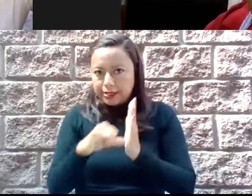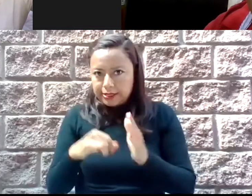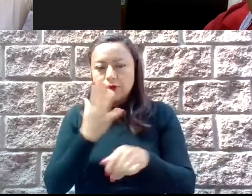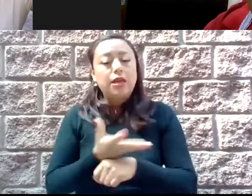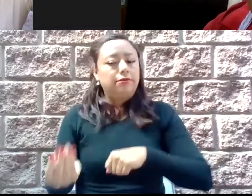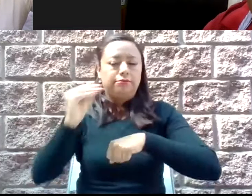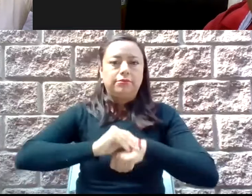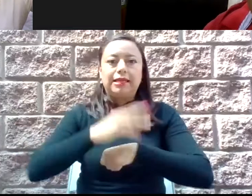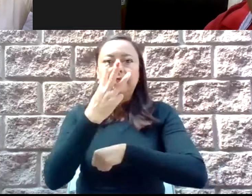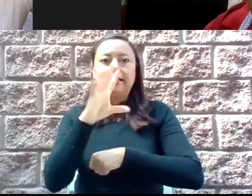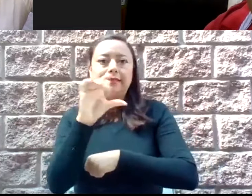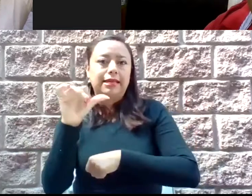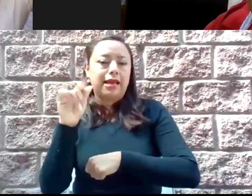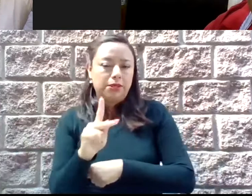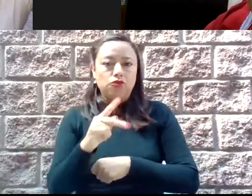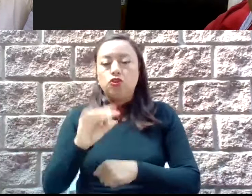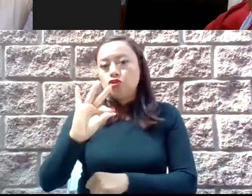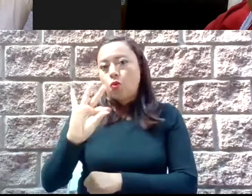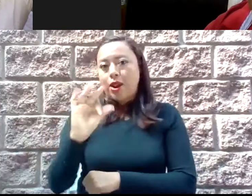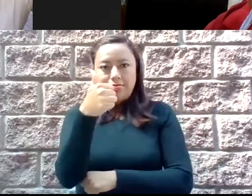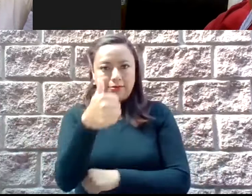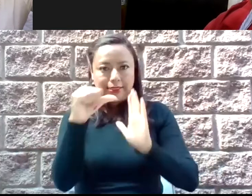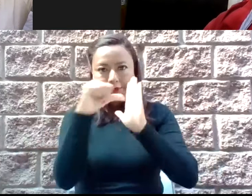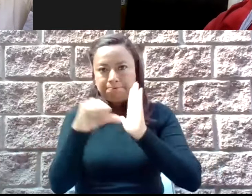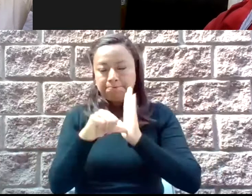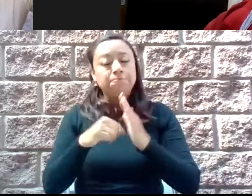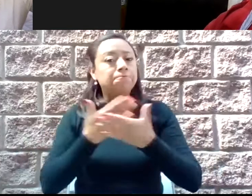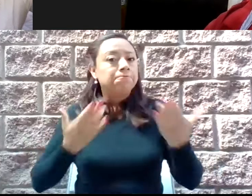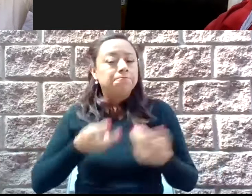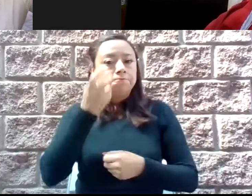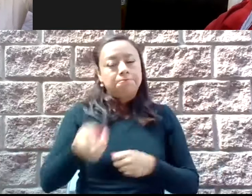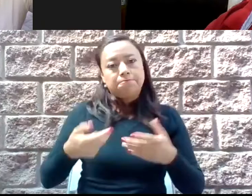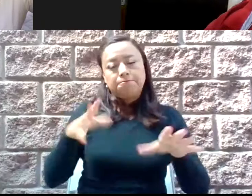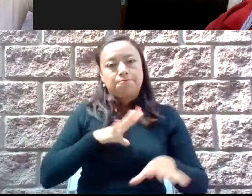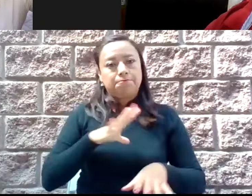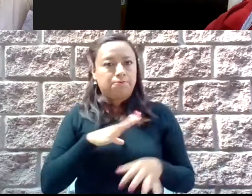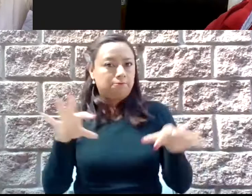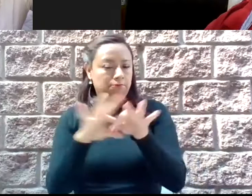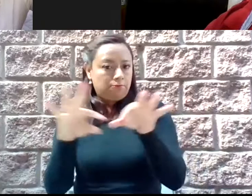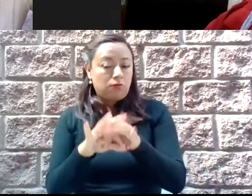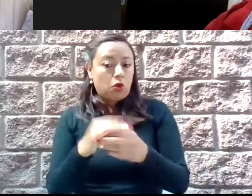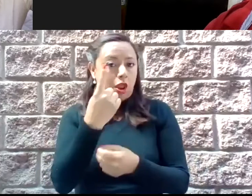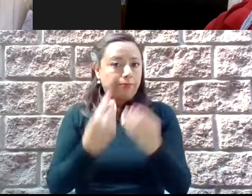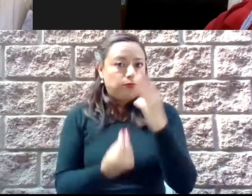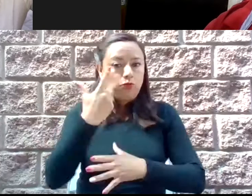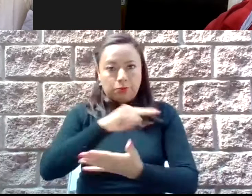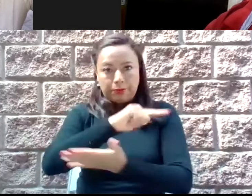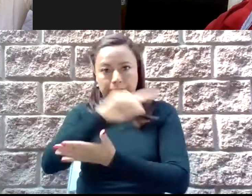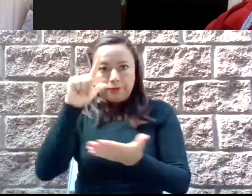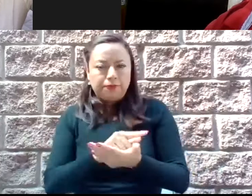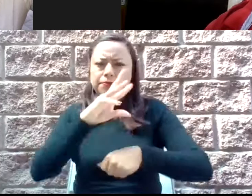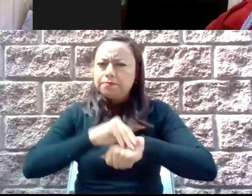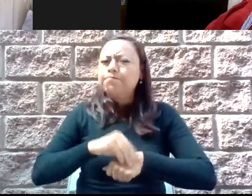capítulos y 46 artículos. En ese sentido, se determinó la viabilidad de emitir una nueva ley que permitiera un mejor